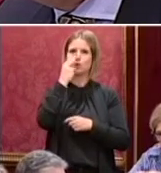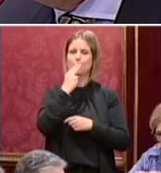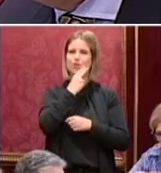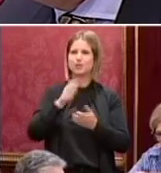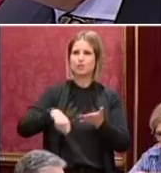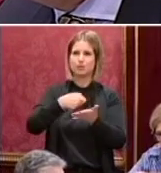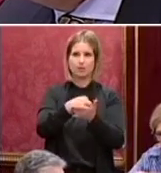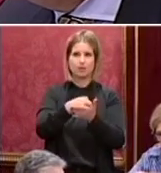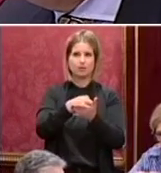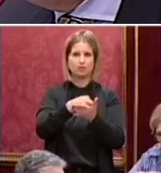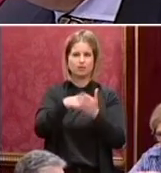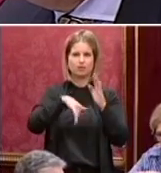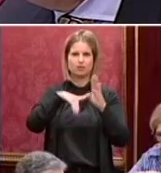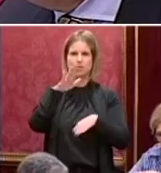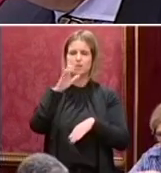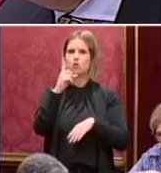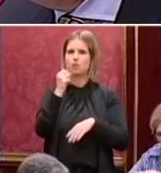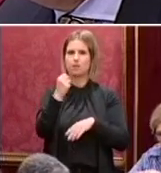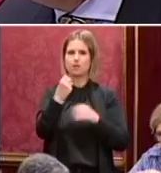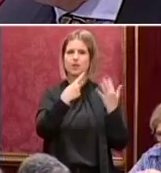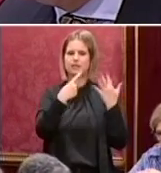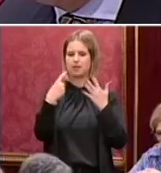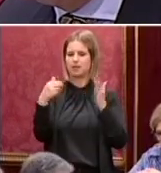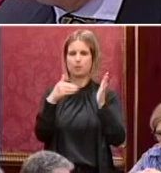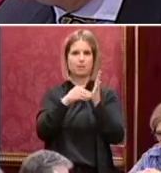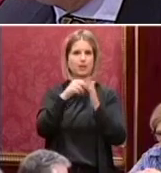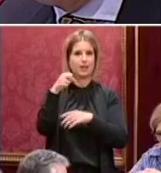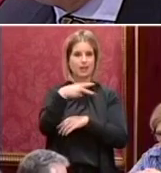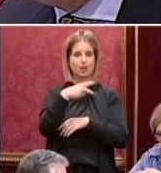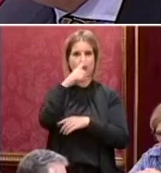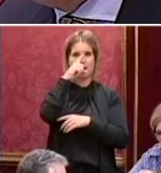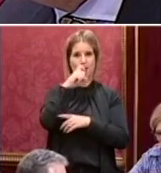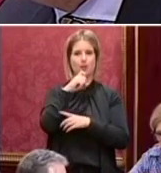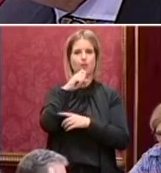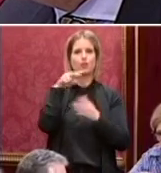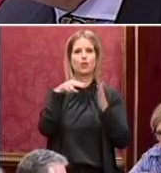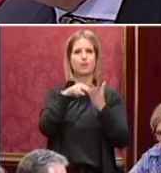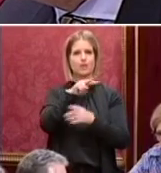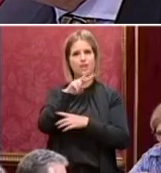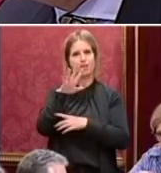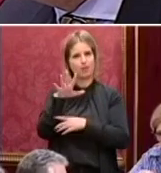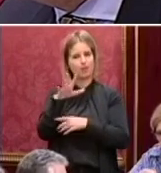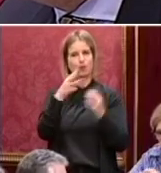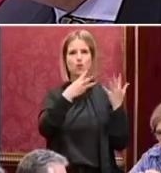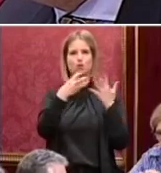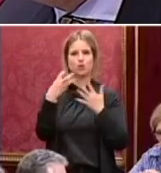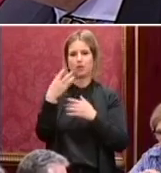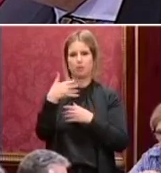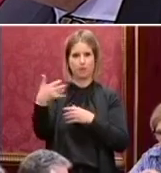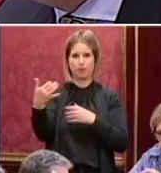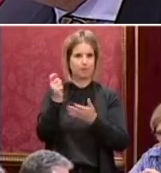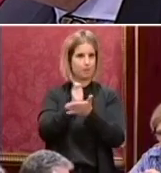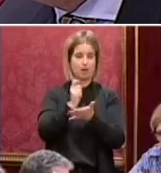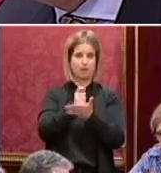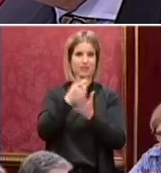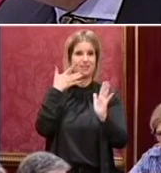pagar más de 1.600.000 euros y en el año 2025 800.000. Es decir, que